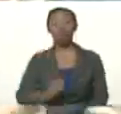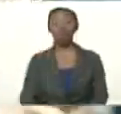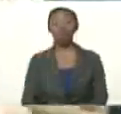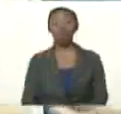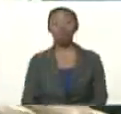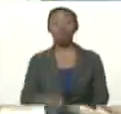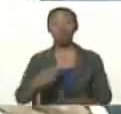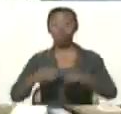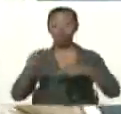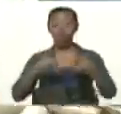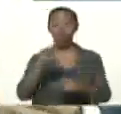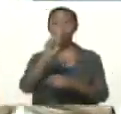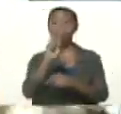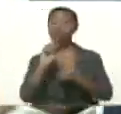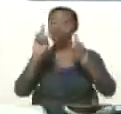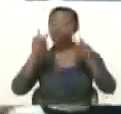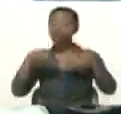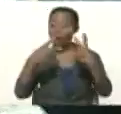Construyendo un nuevo mundo.